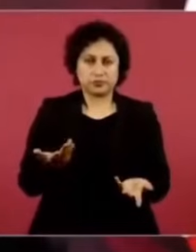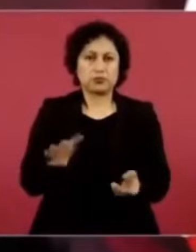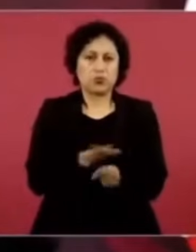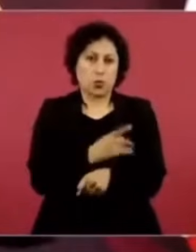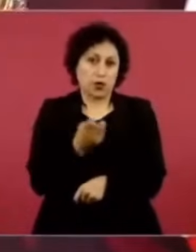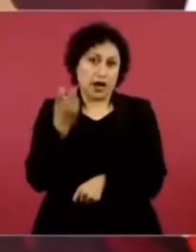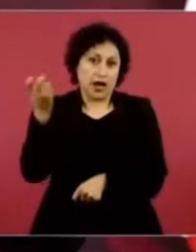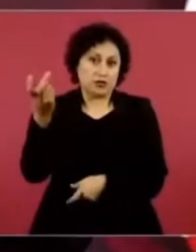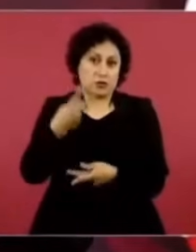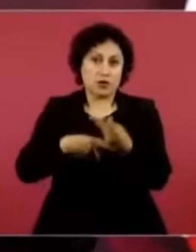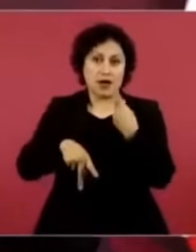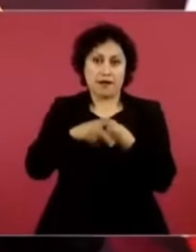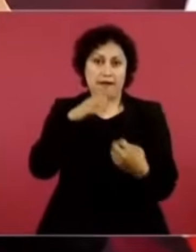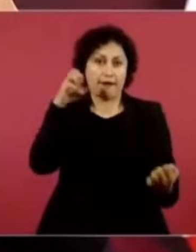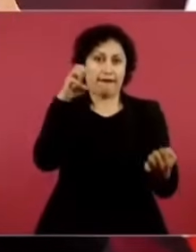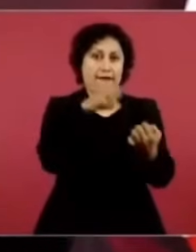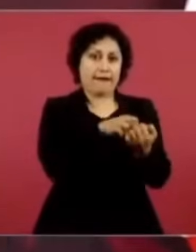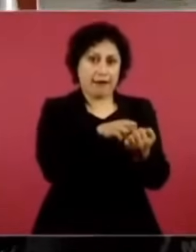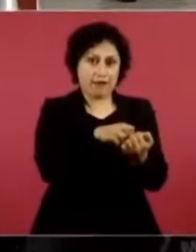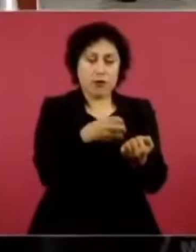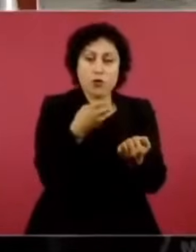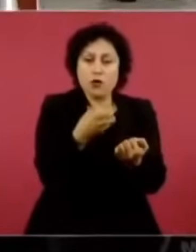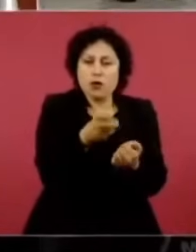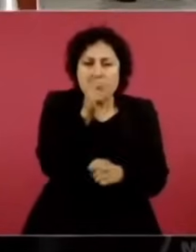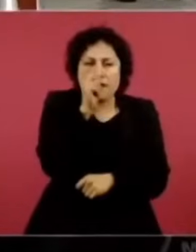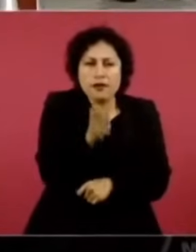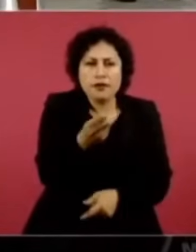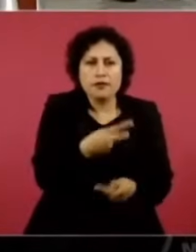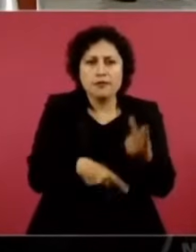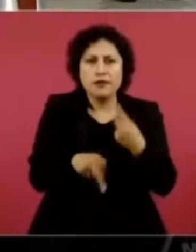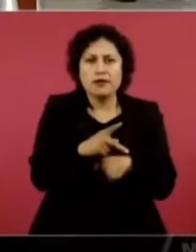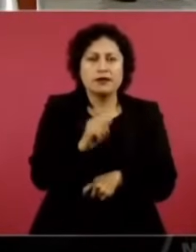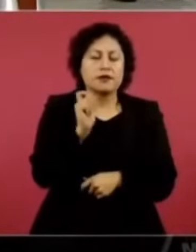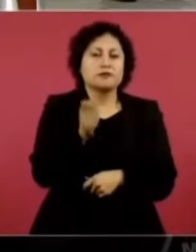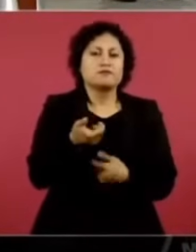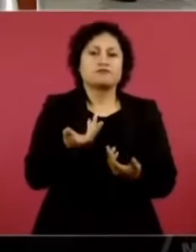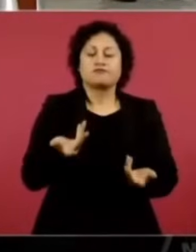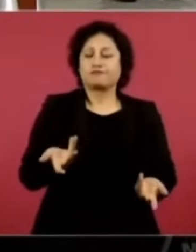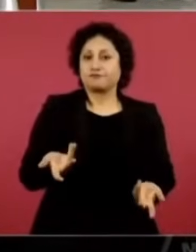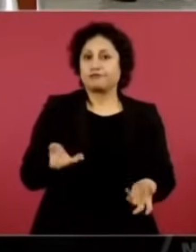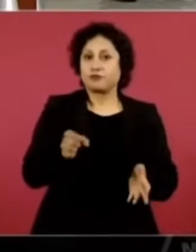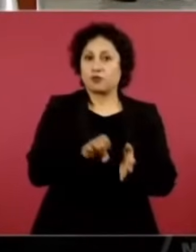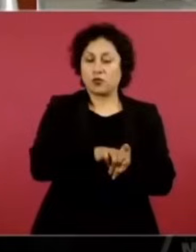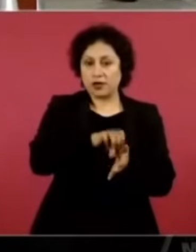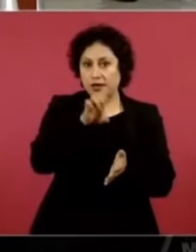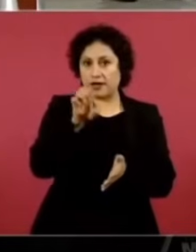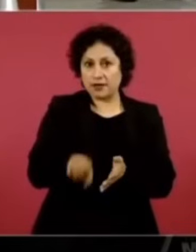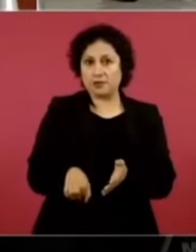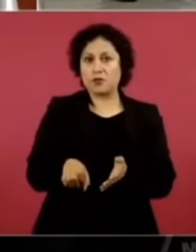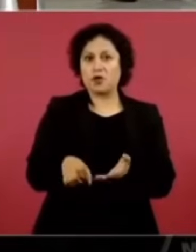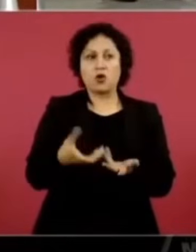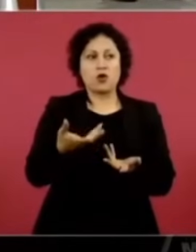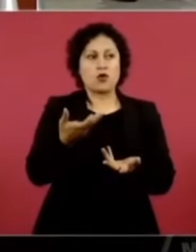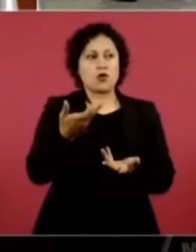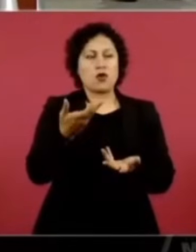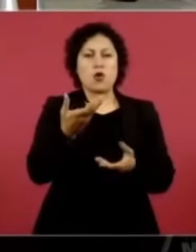impide que las cosas se aclaren, se